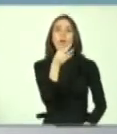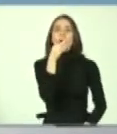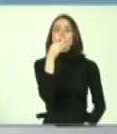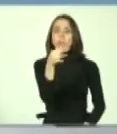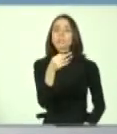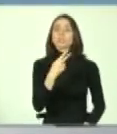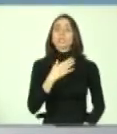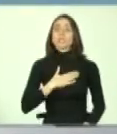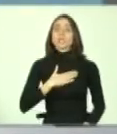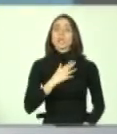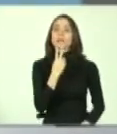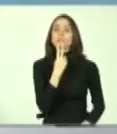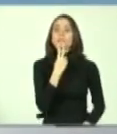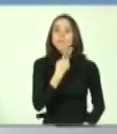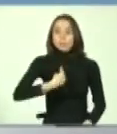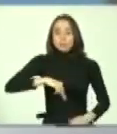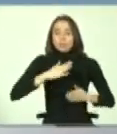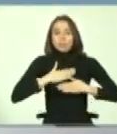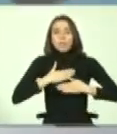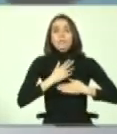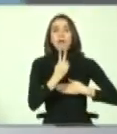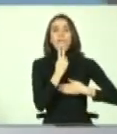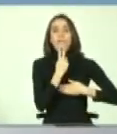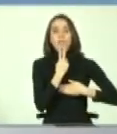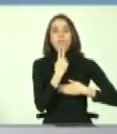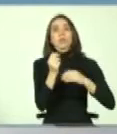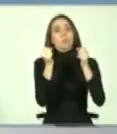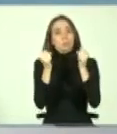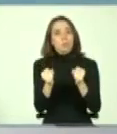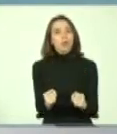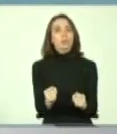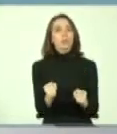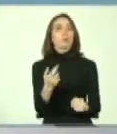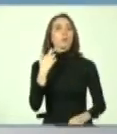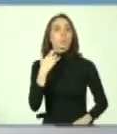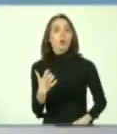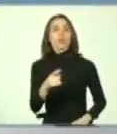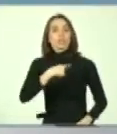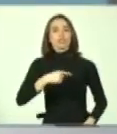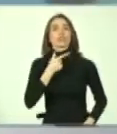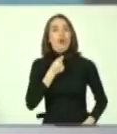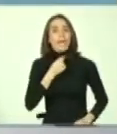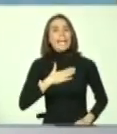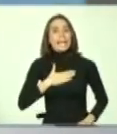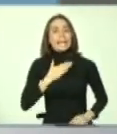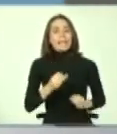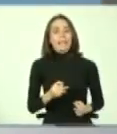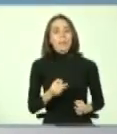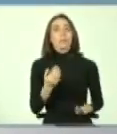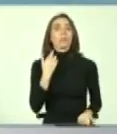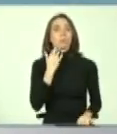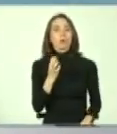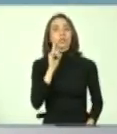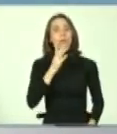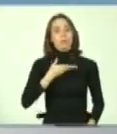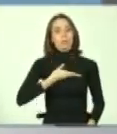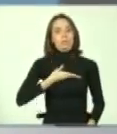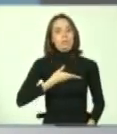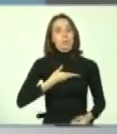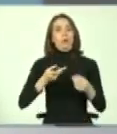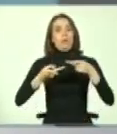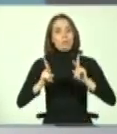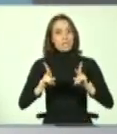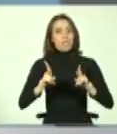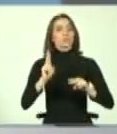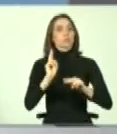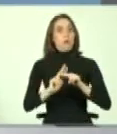que queremos vivir nuestra vida porque podemos porque queremos y porque tenemos el derecho